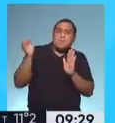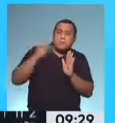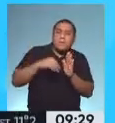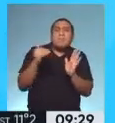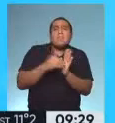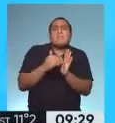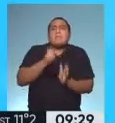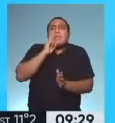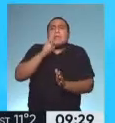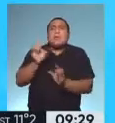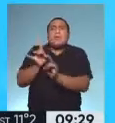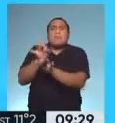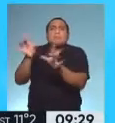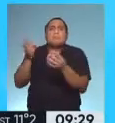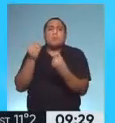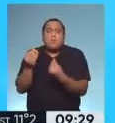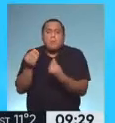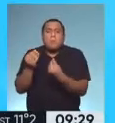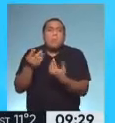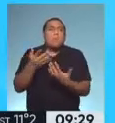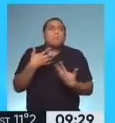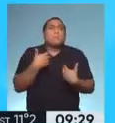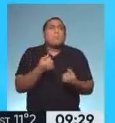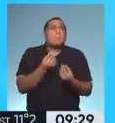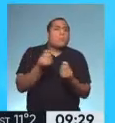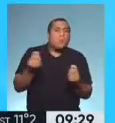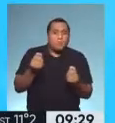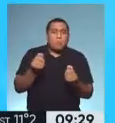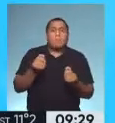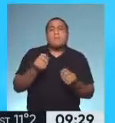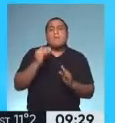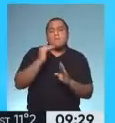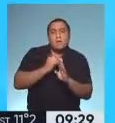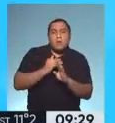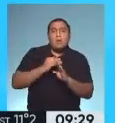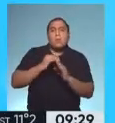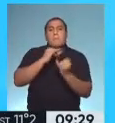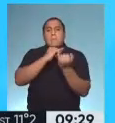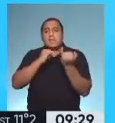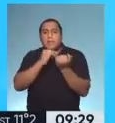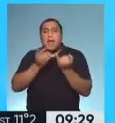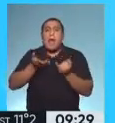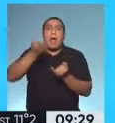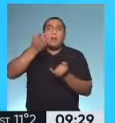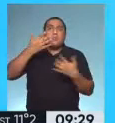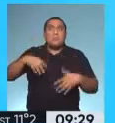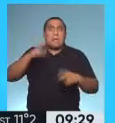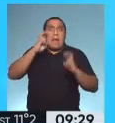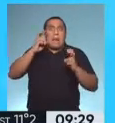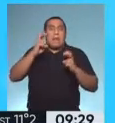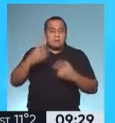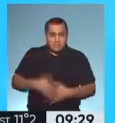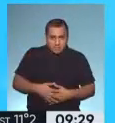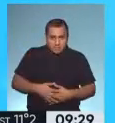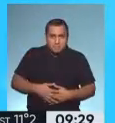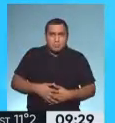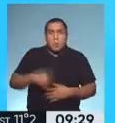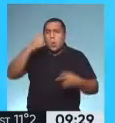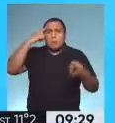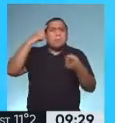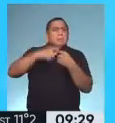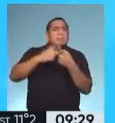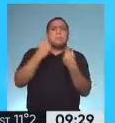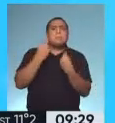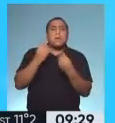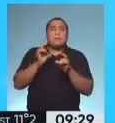riesgo epidemiológico y sanitario bajo medio alto y de alarma el objetivo es